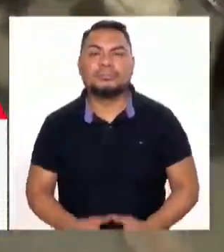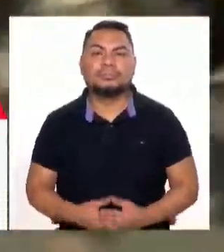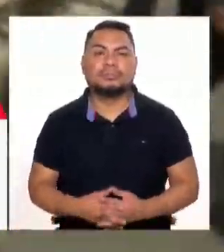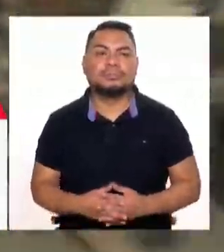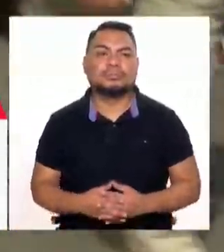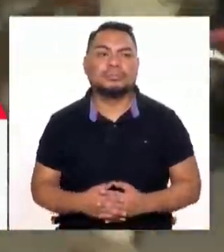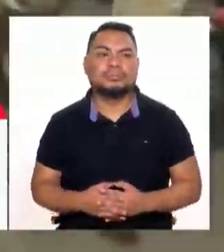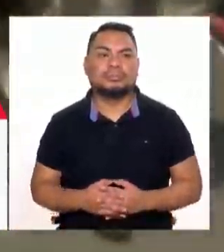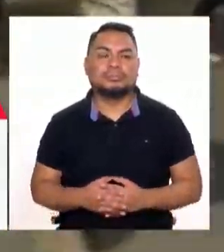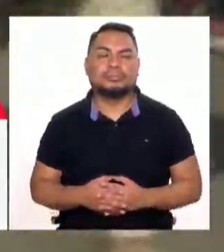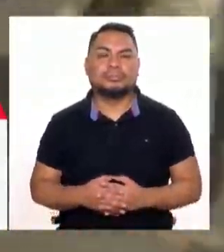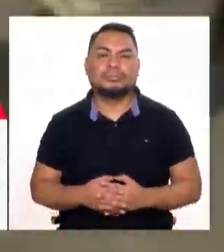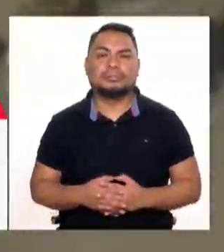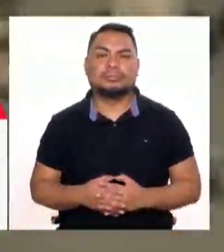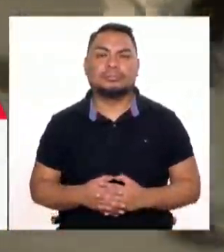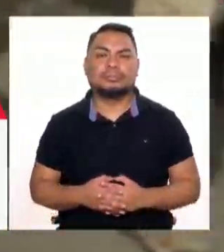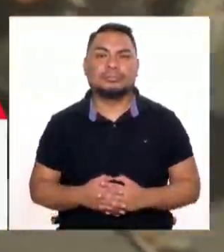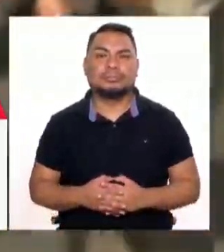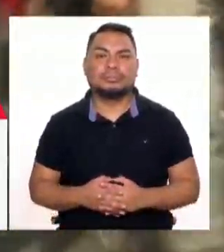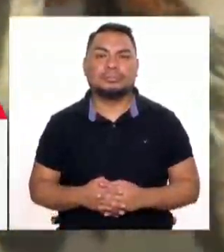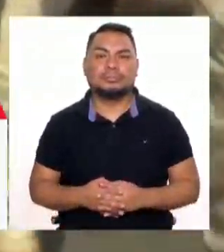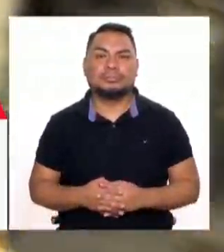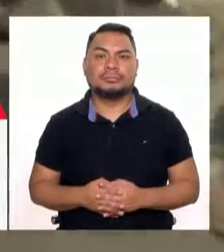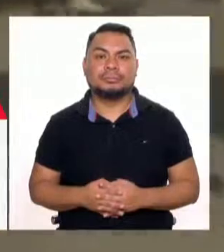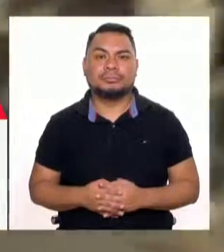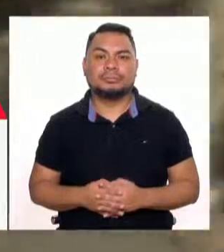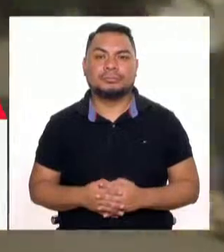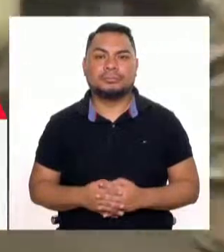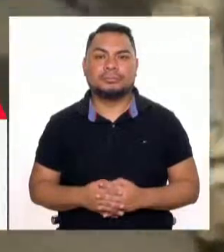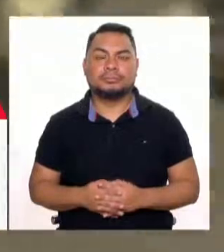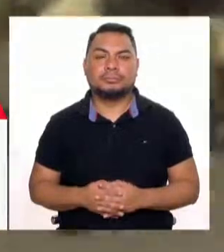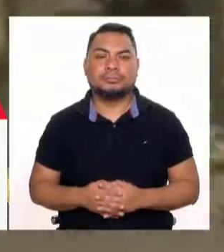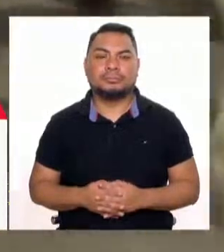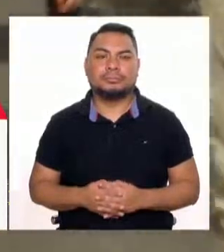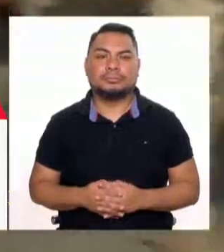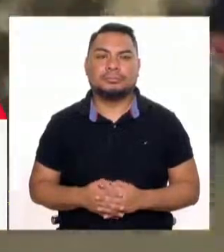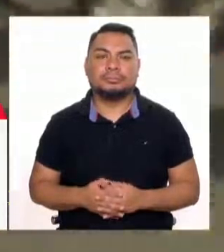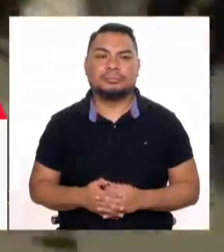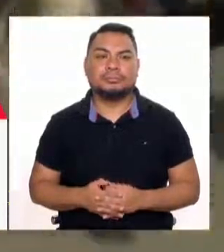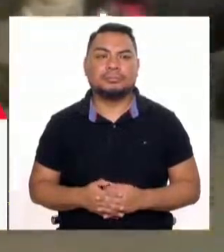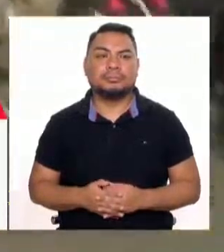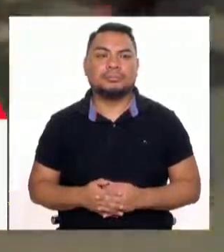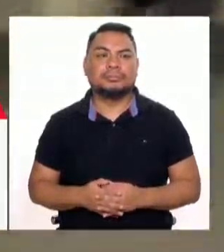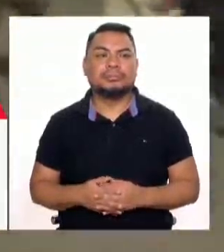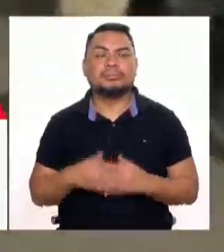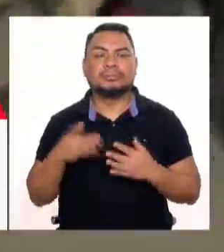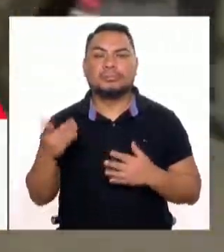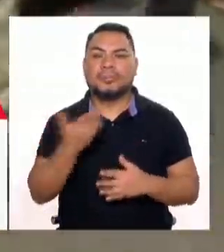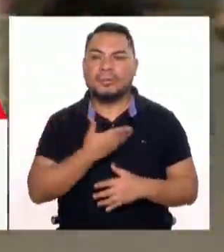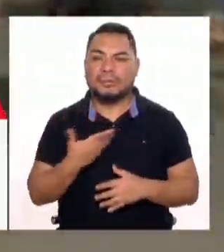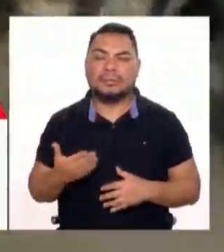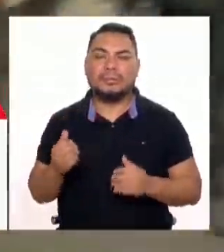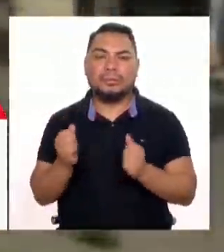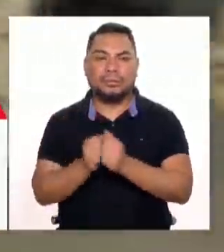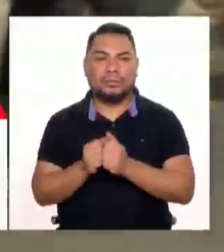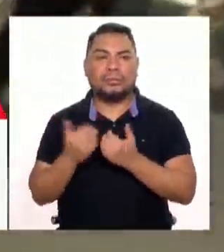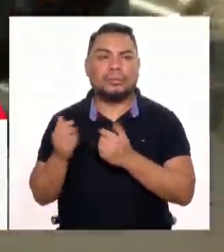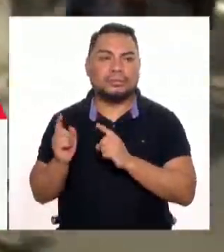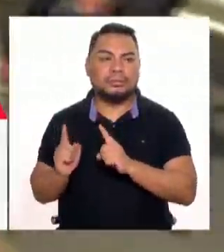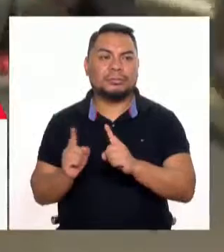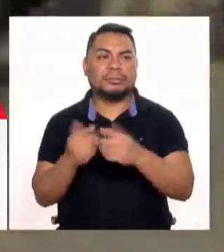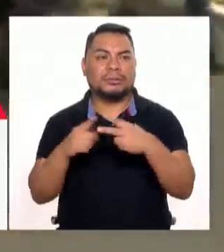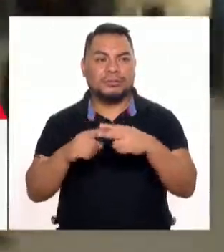los medios y la población también Acompaña a la jefa de estado en esta inauguración